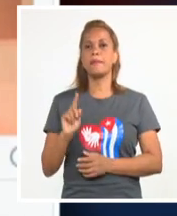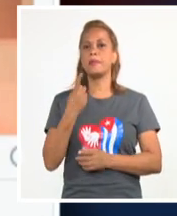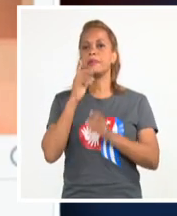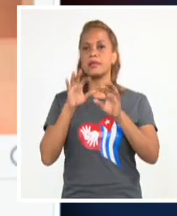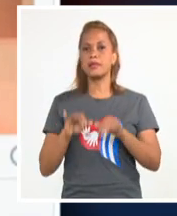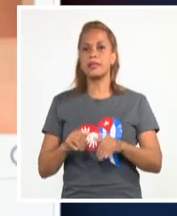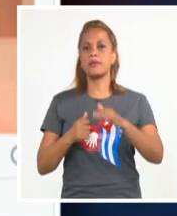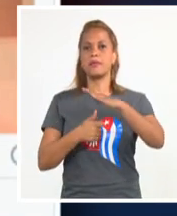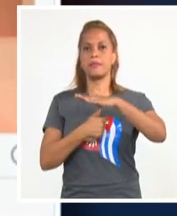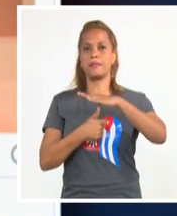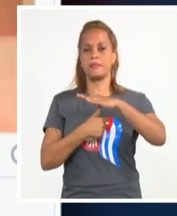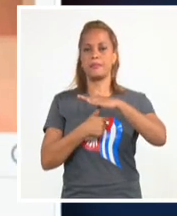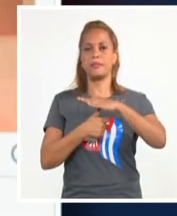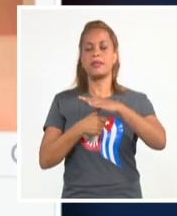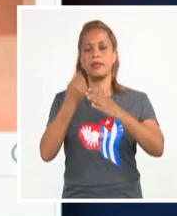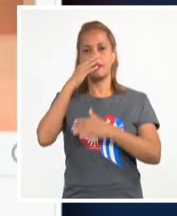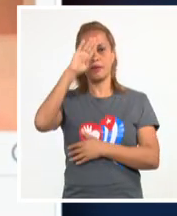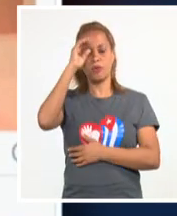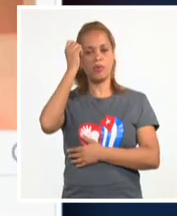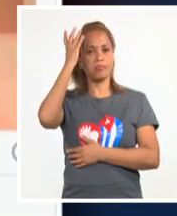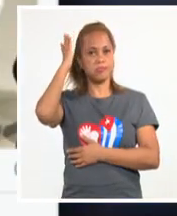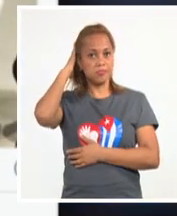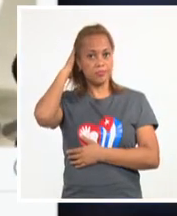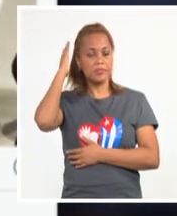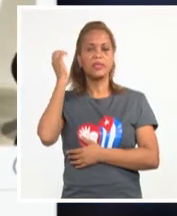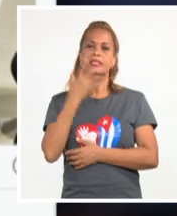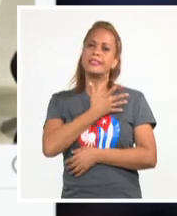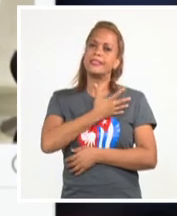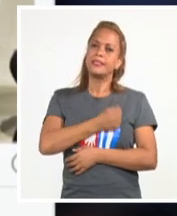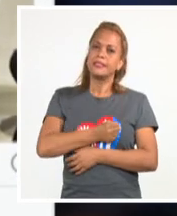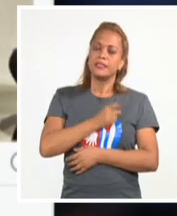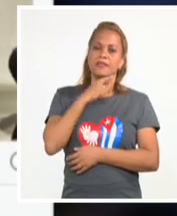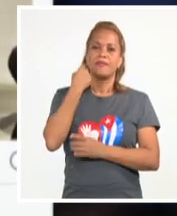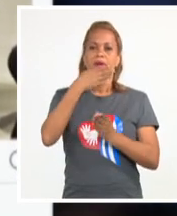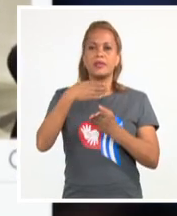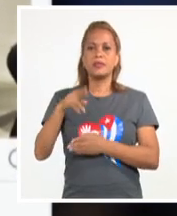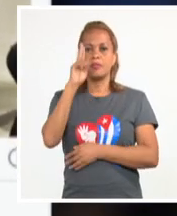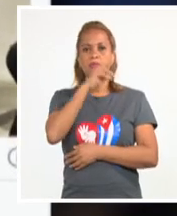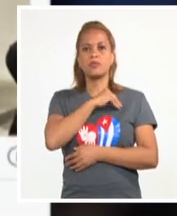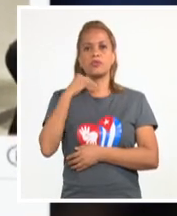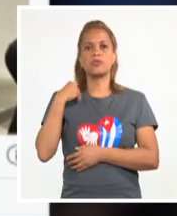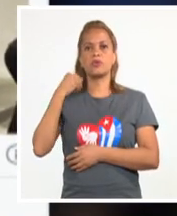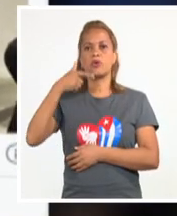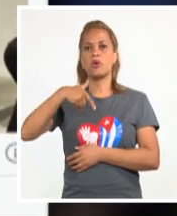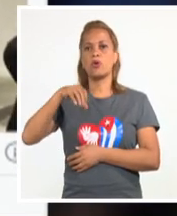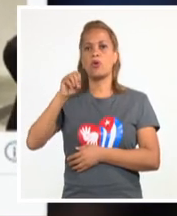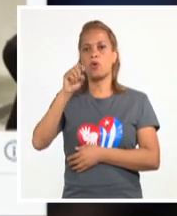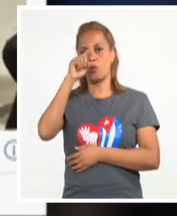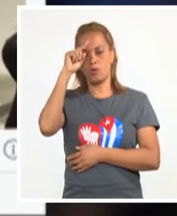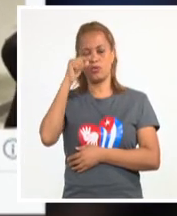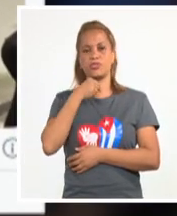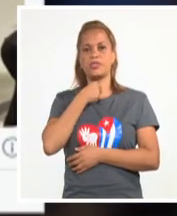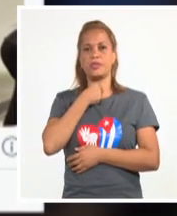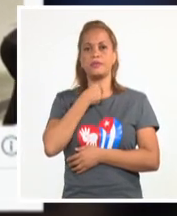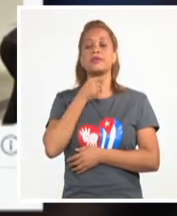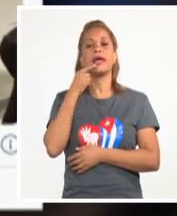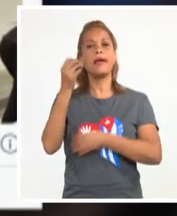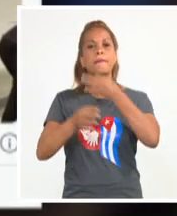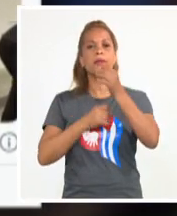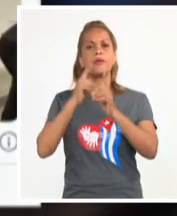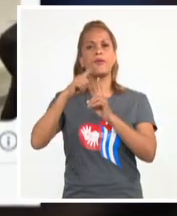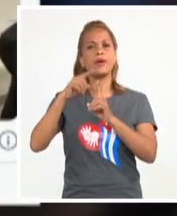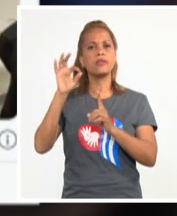y presidente de la República, Miguel Díaz-Canel Bermúdez, lamentó el fallecimiento del doctor José Luis García Cuevas y expresó en su cuenta en